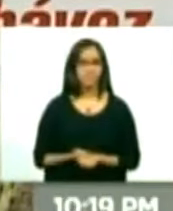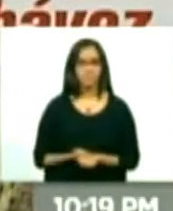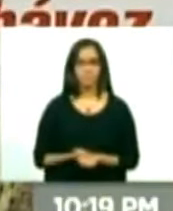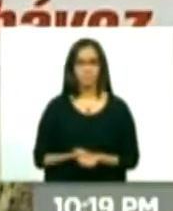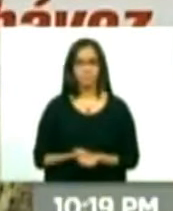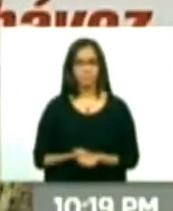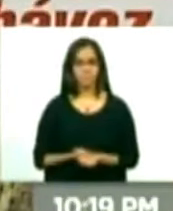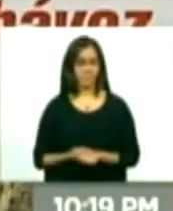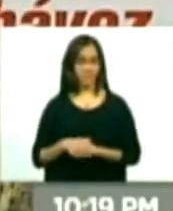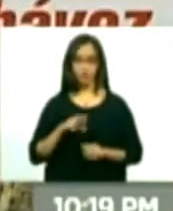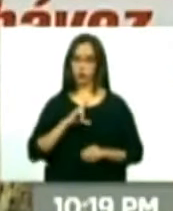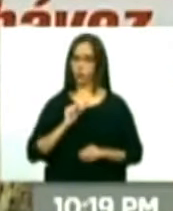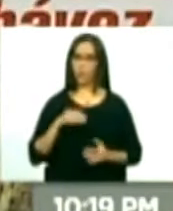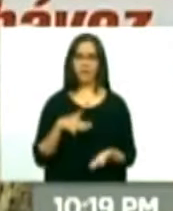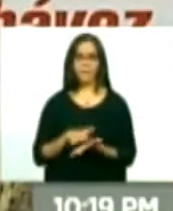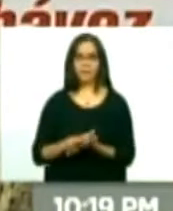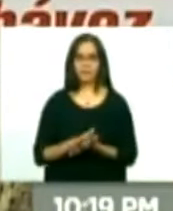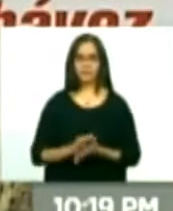Eso no va a ocurrir.